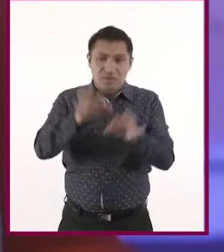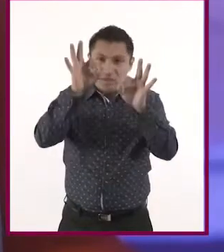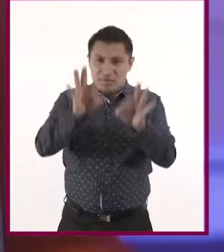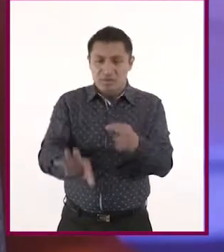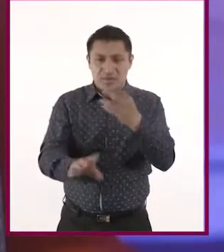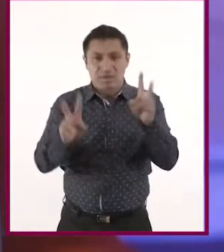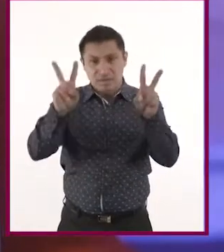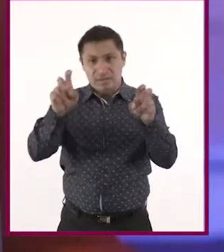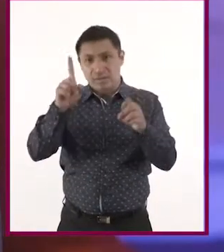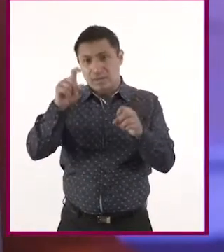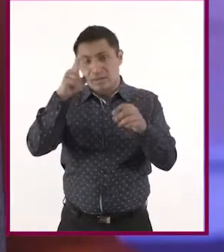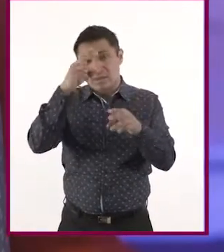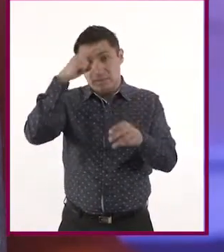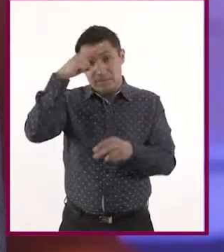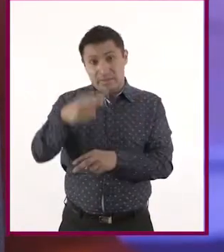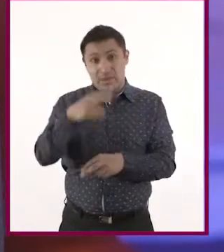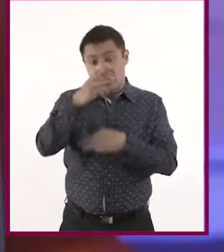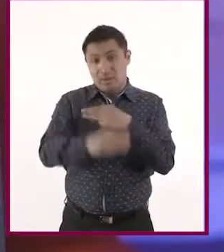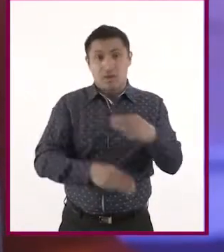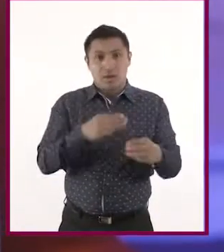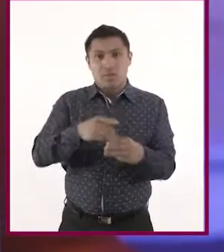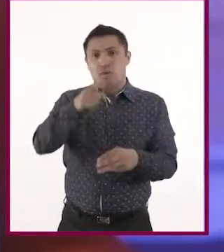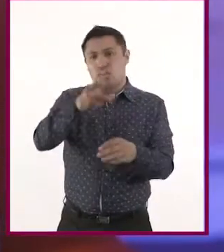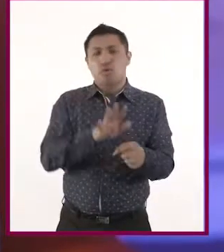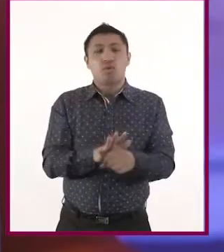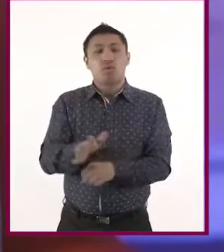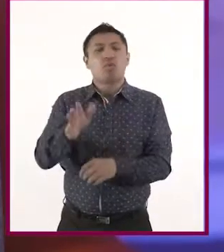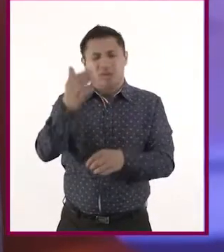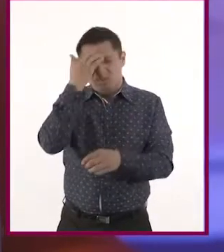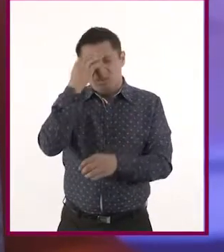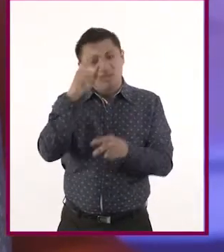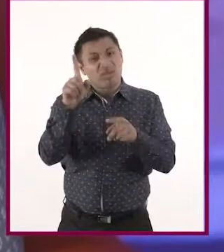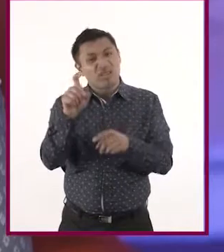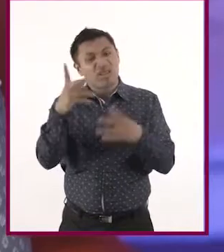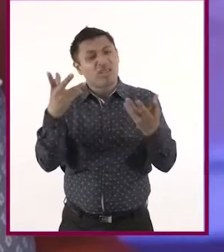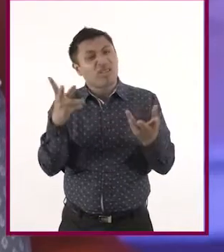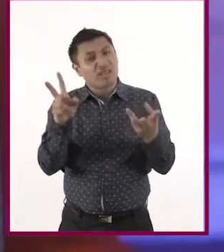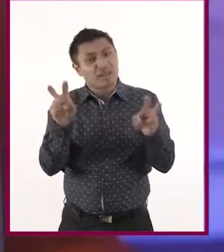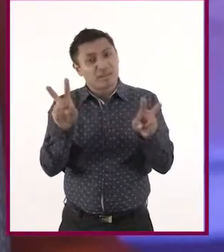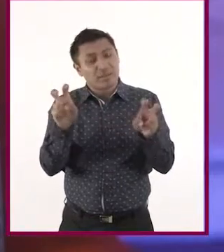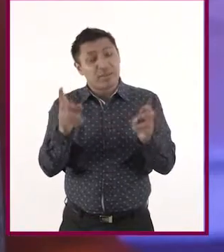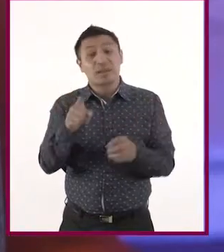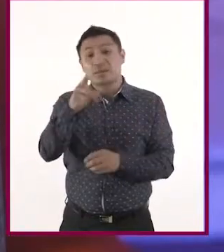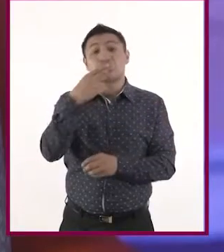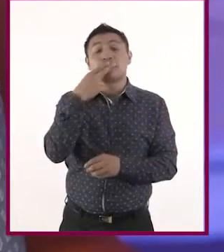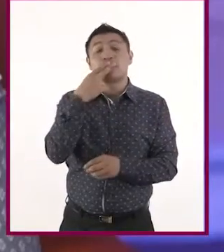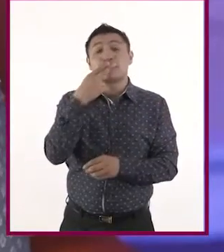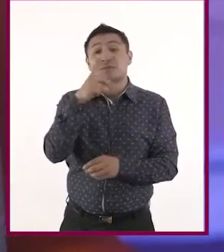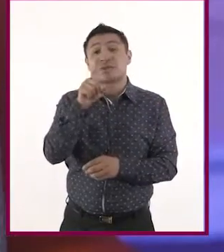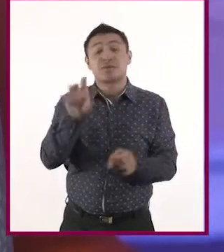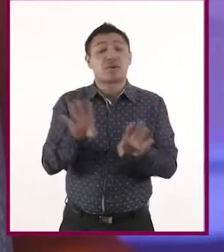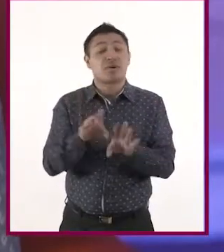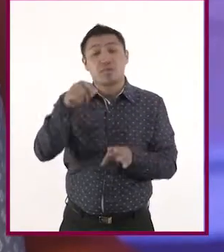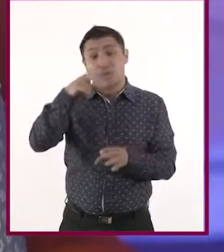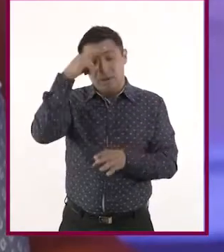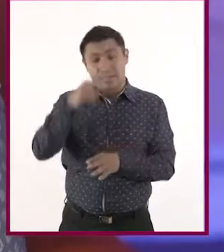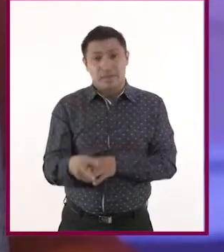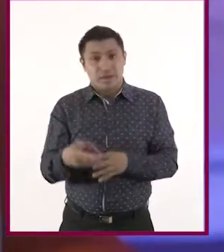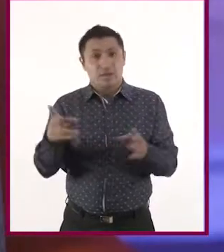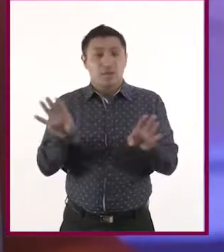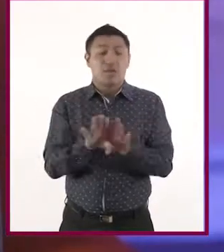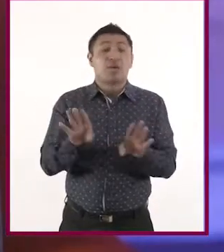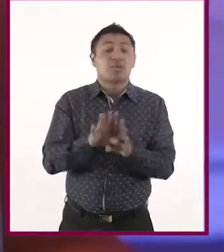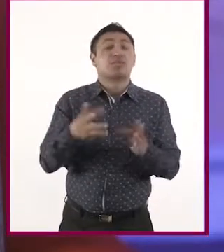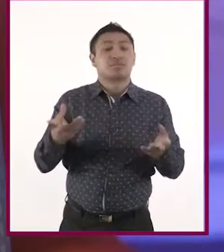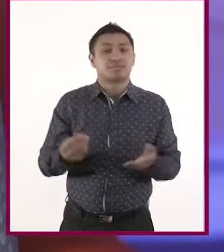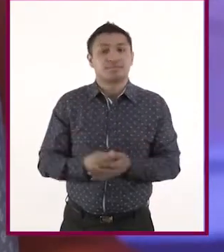en México y en el mundo. ¿Ustedes qué saben sobre este tema? ¿Saben cómo se usa el agua en nuestro país? ¿Cómo se administra y aprovecha el agua en el lugar